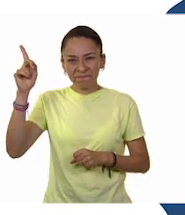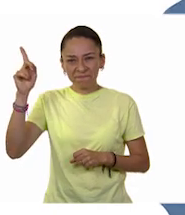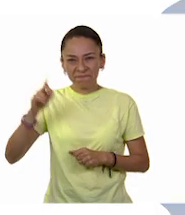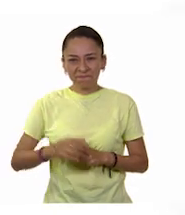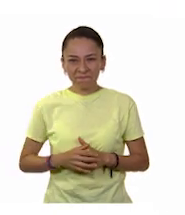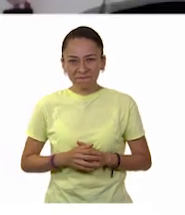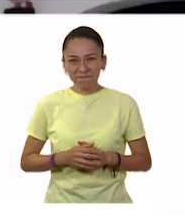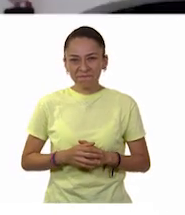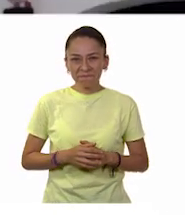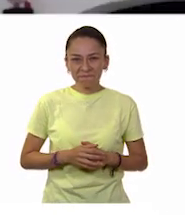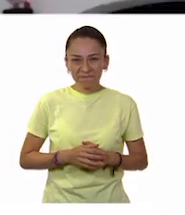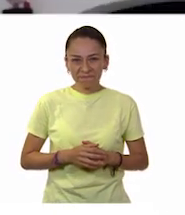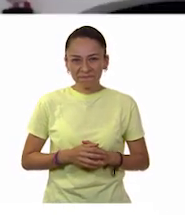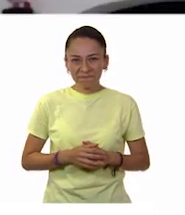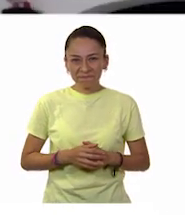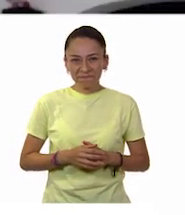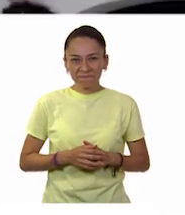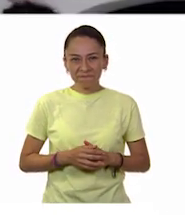aprendeencasa.cep.gov.mx.